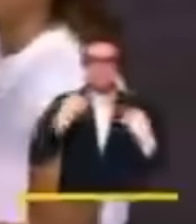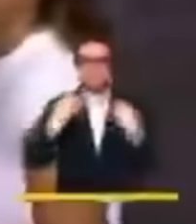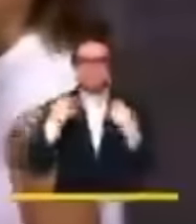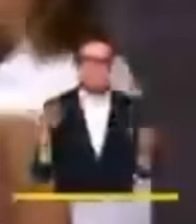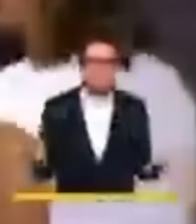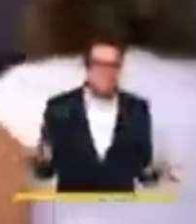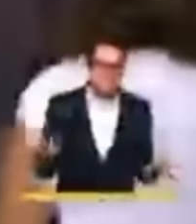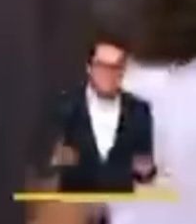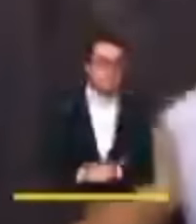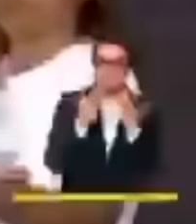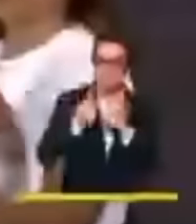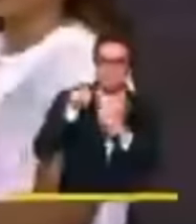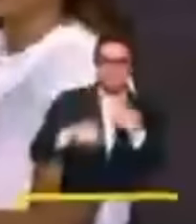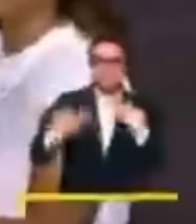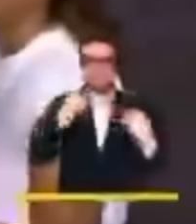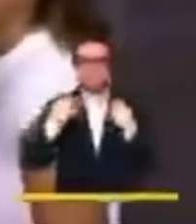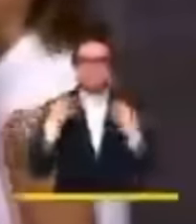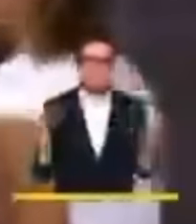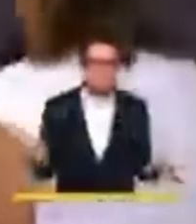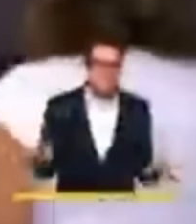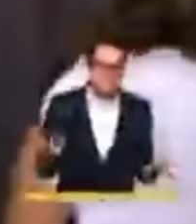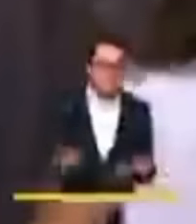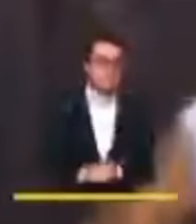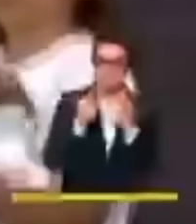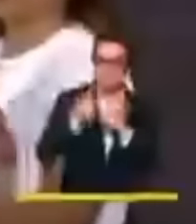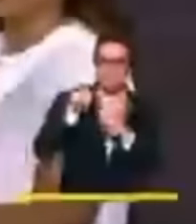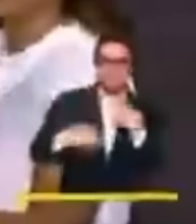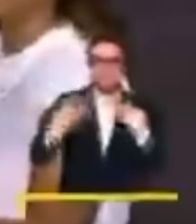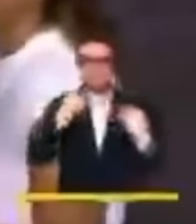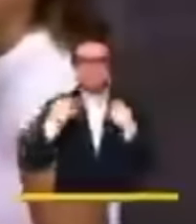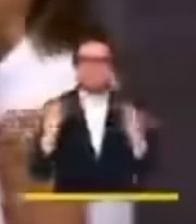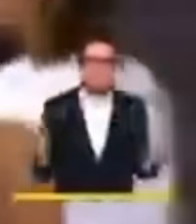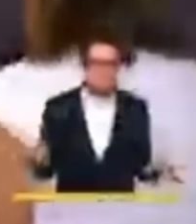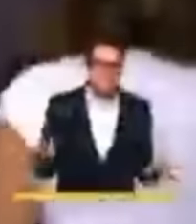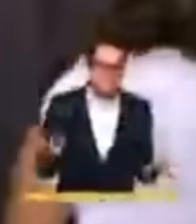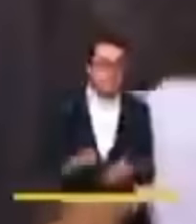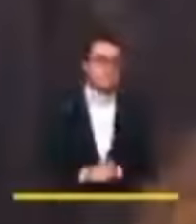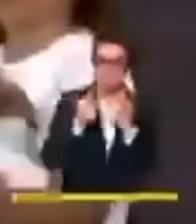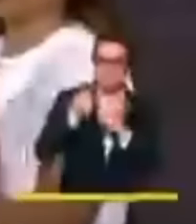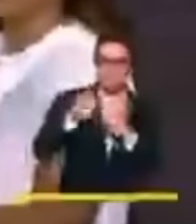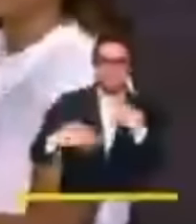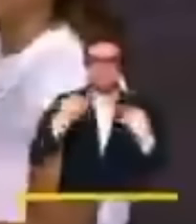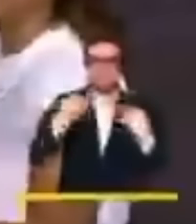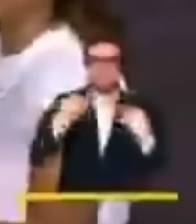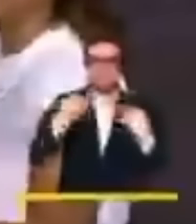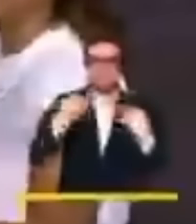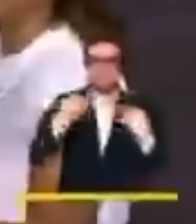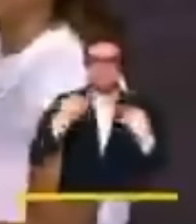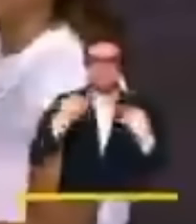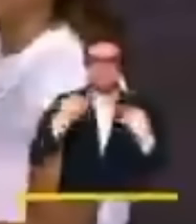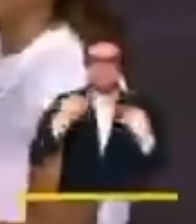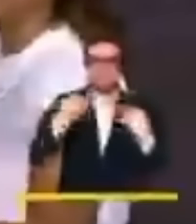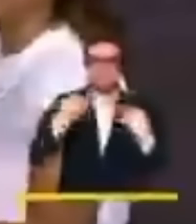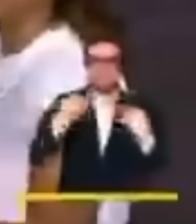sarabia uno no puede cometer los mismos errores dos veces por favor señora sea seria